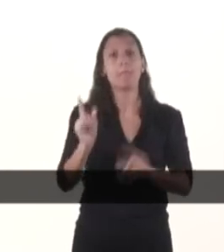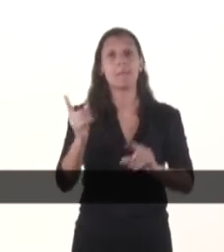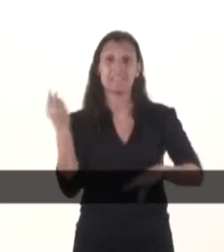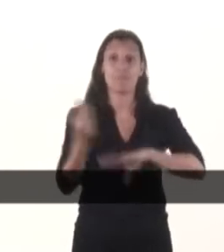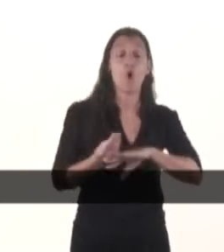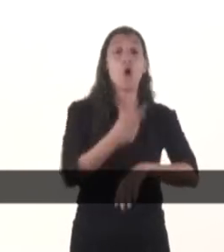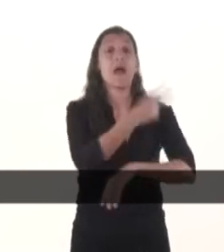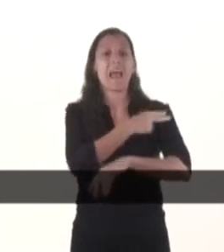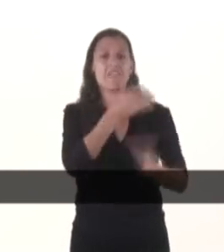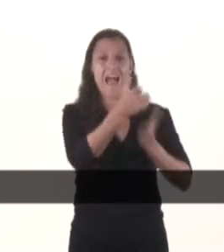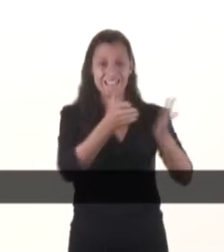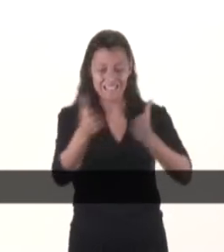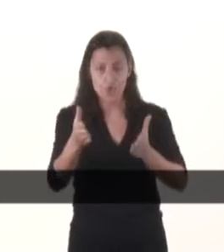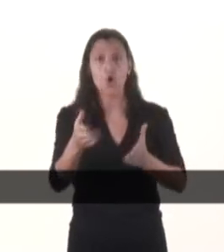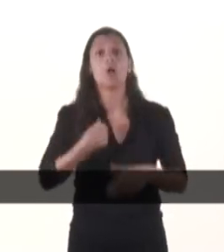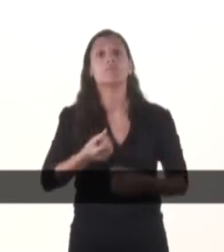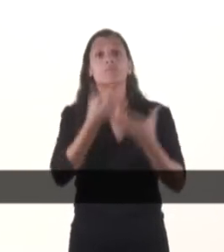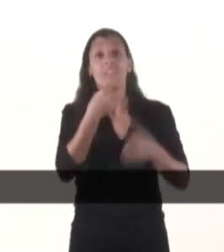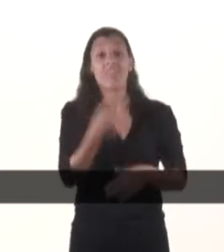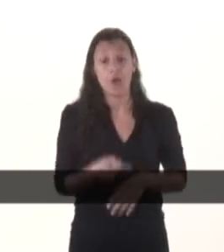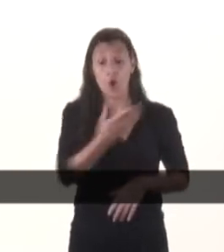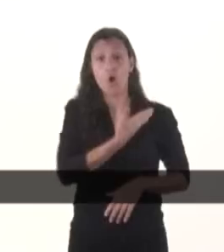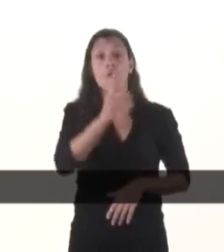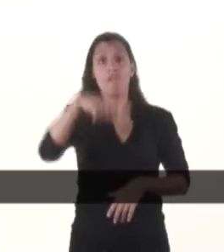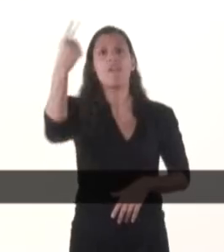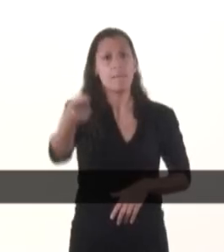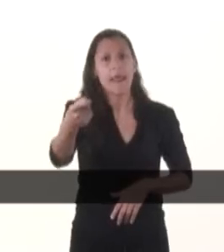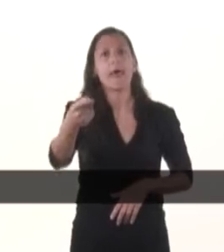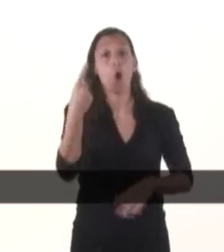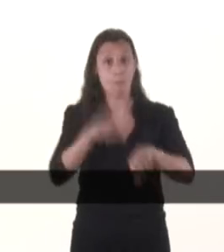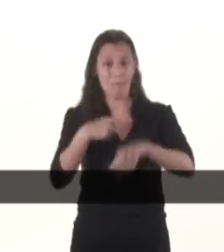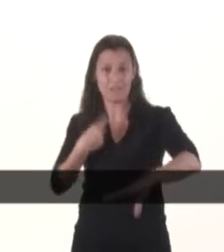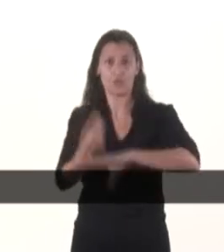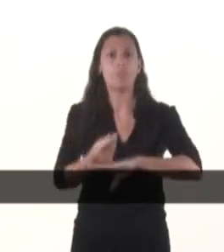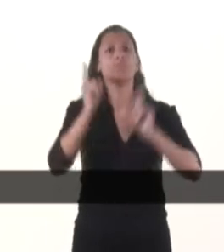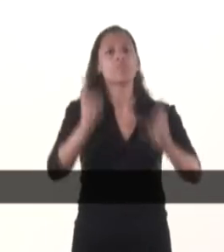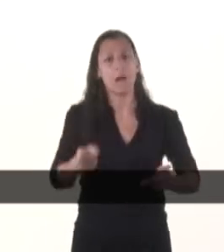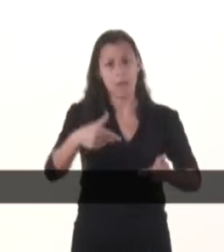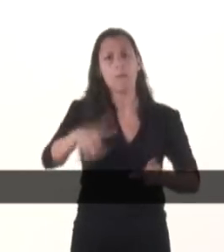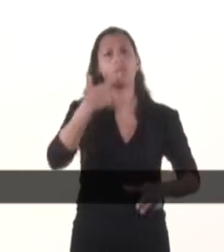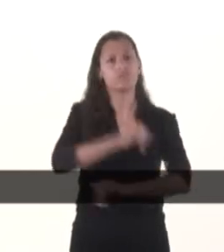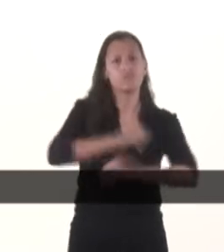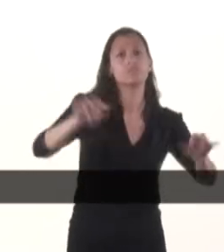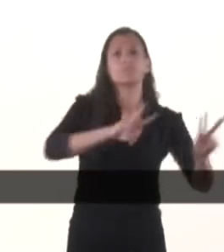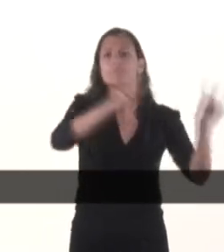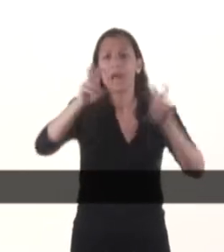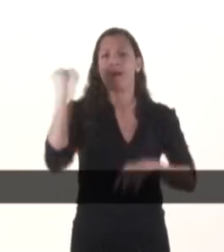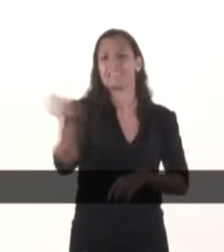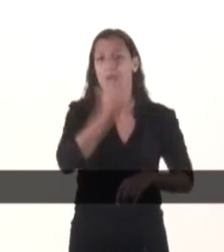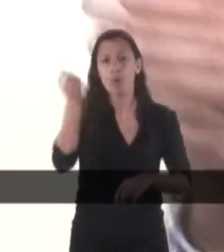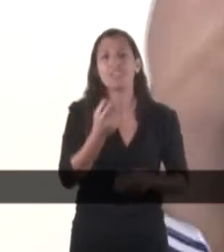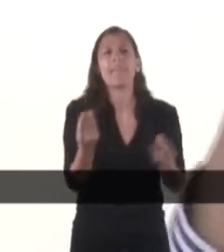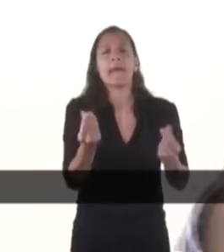Antonio Aracre, expresó que en febrero, cuando asuma, es su deseo también hablar sobre temas centrales que hacen a la calidad de vida de los